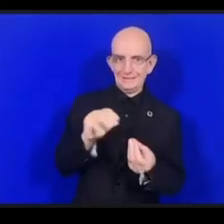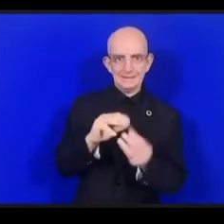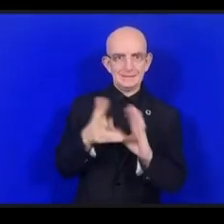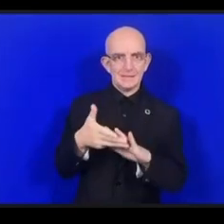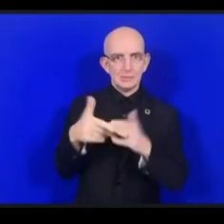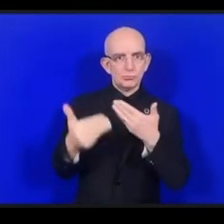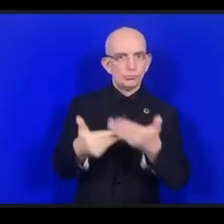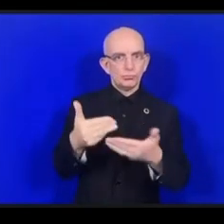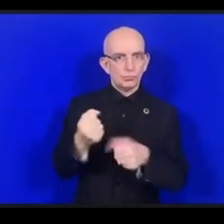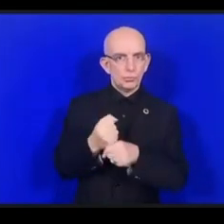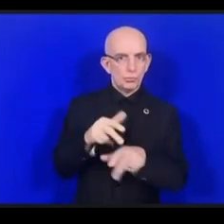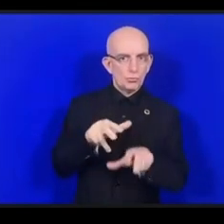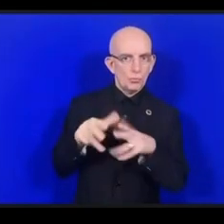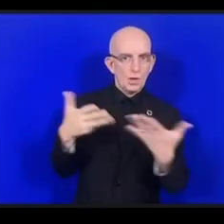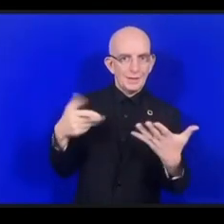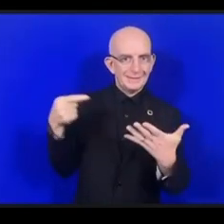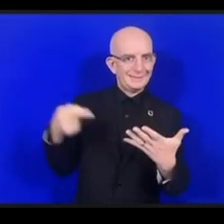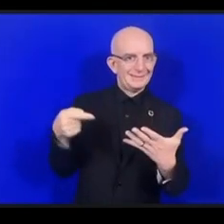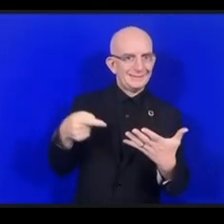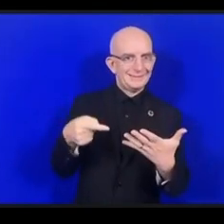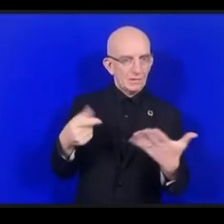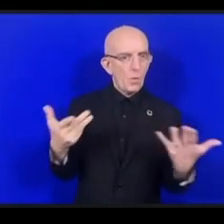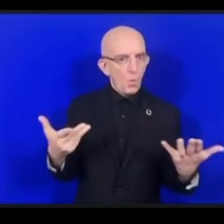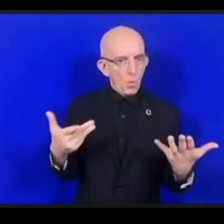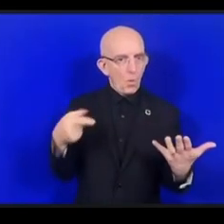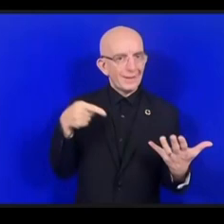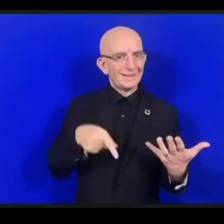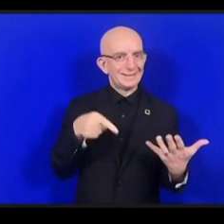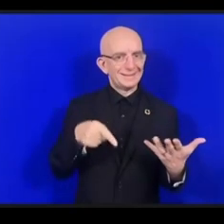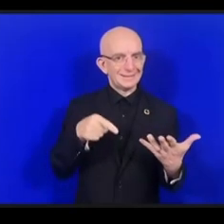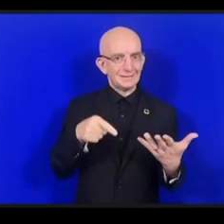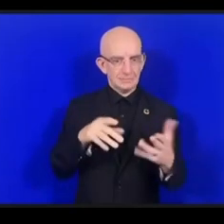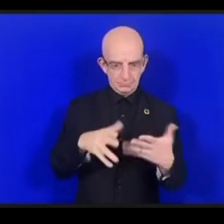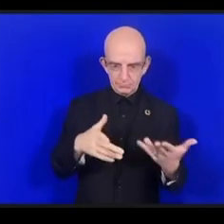cómo impacta su vidas diarias el